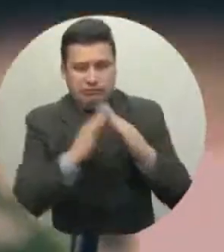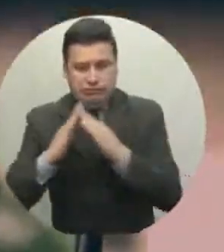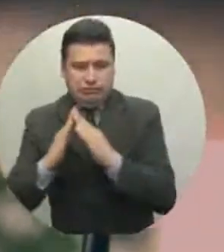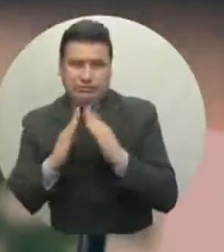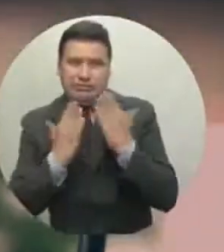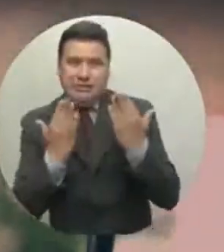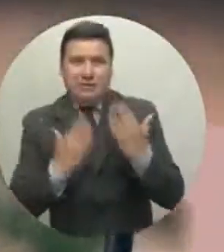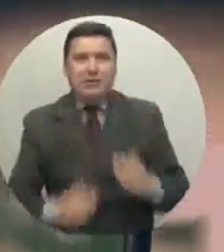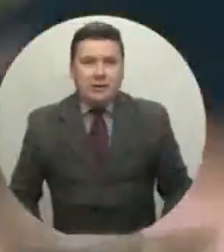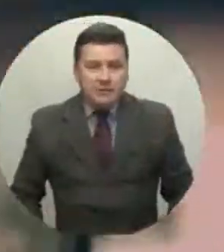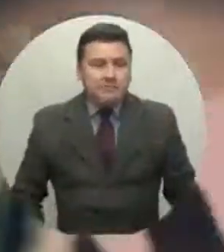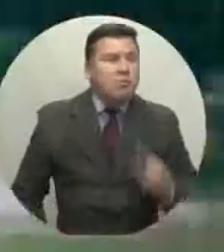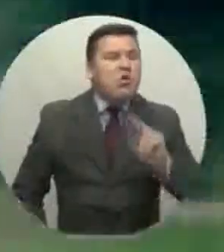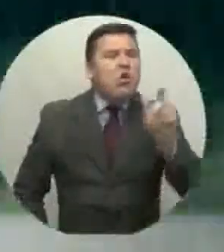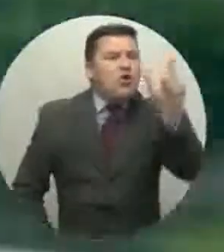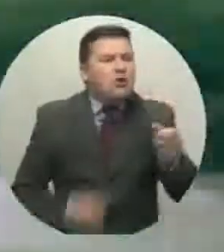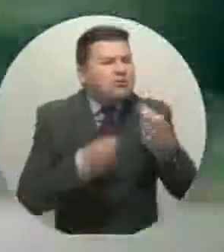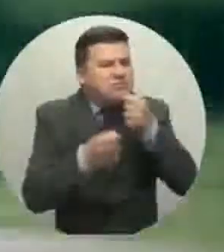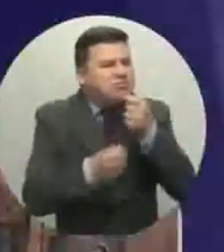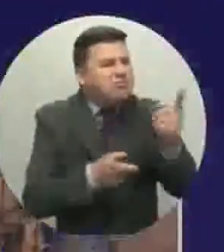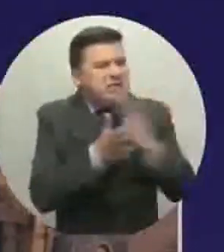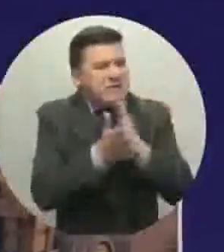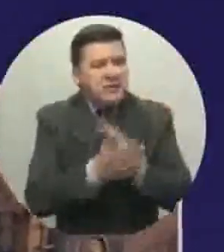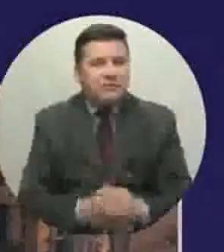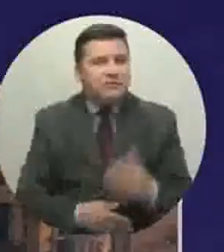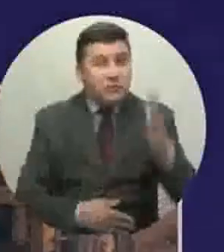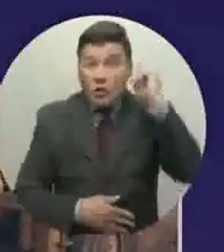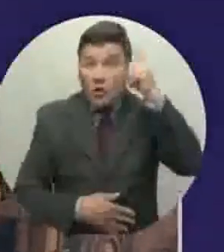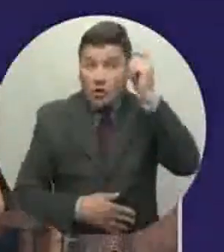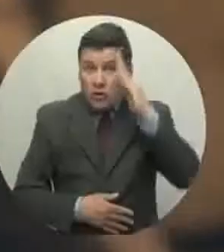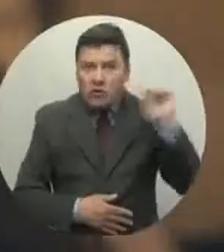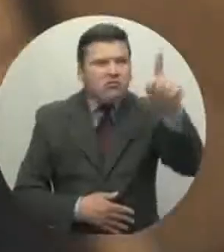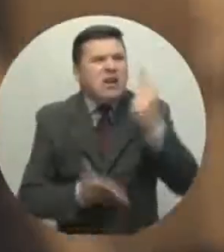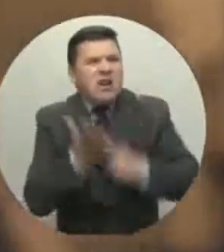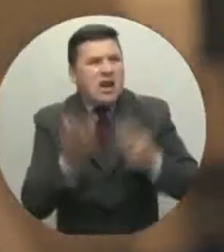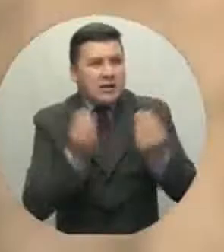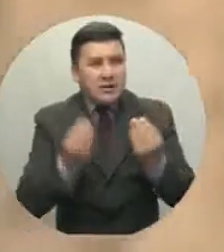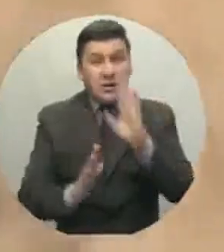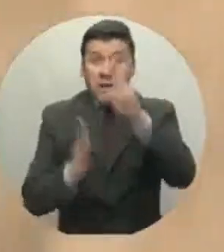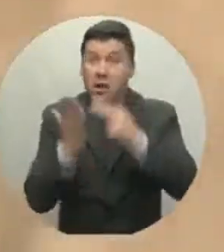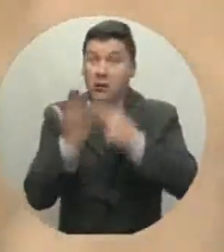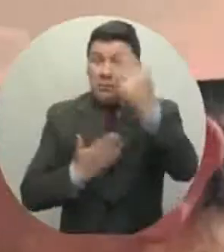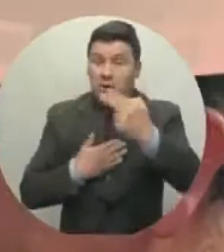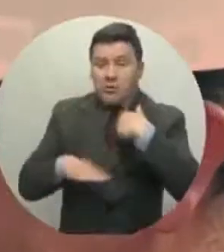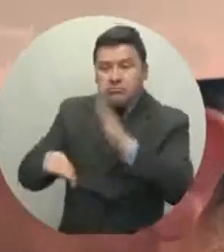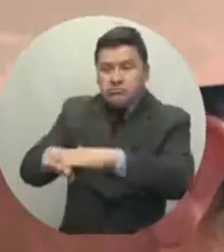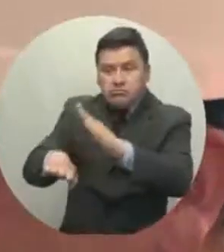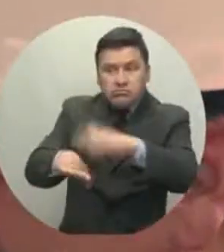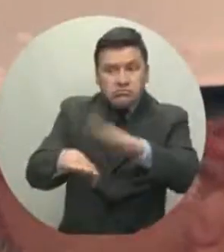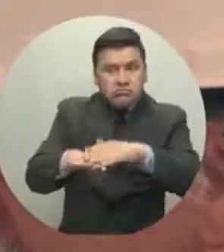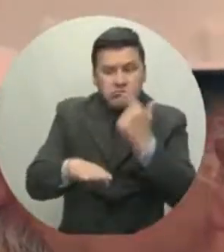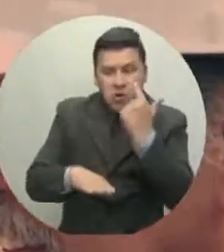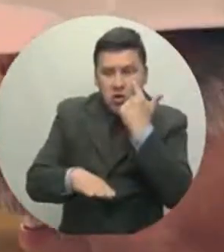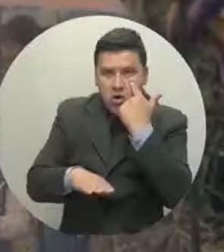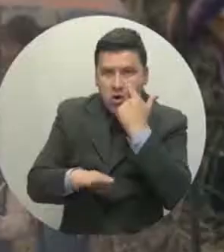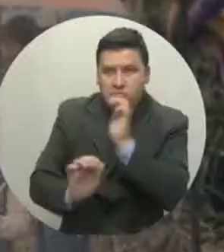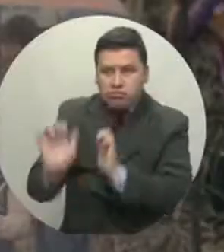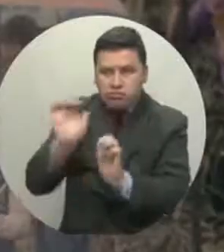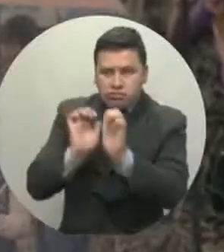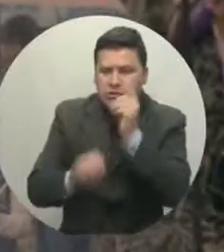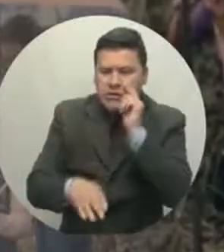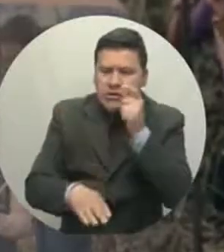segura, lejos del río. Vamos ahora a otro punto de la información. Señor gobernador, ¿usted qué hizo? El proyecto de mitigación